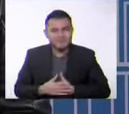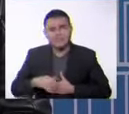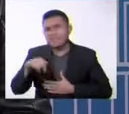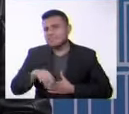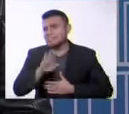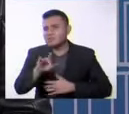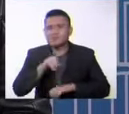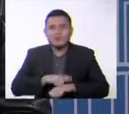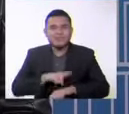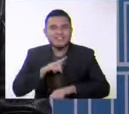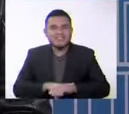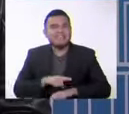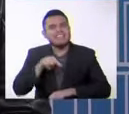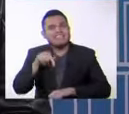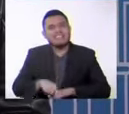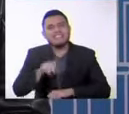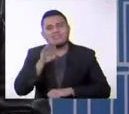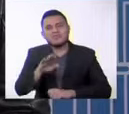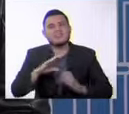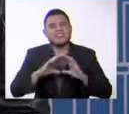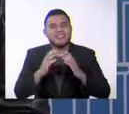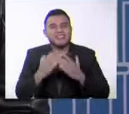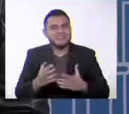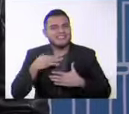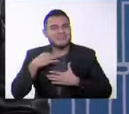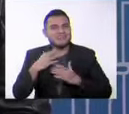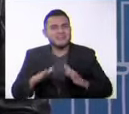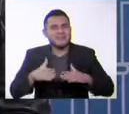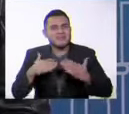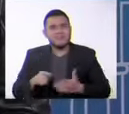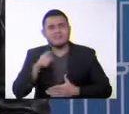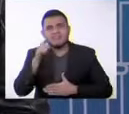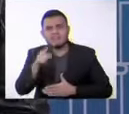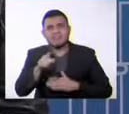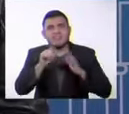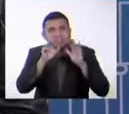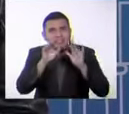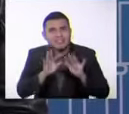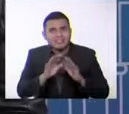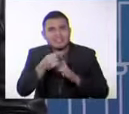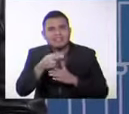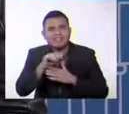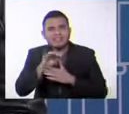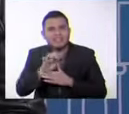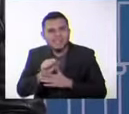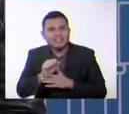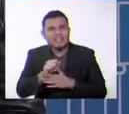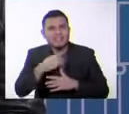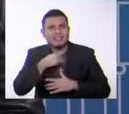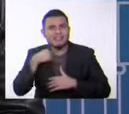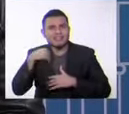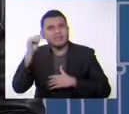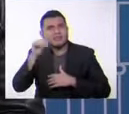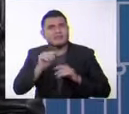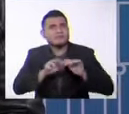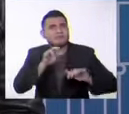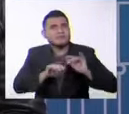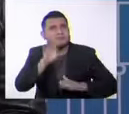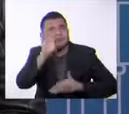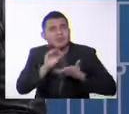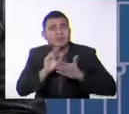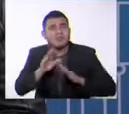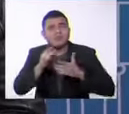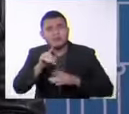momento y esta es su clase. La invitación es para que bajen la guía que está ubicada en el sitio oficial del Ministerio de Educación para que